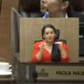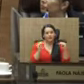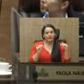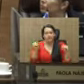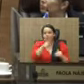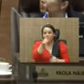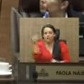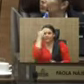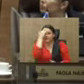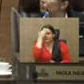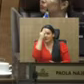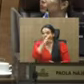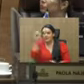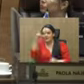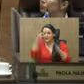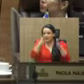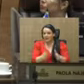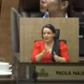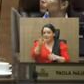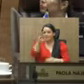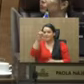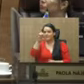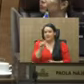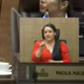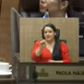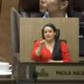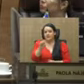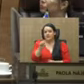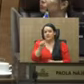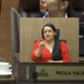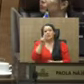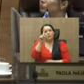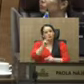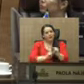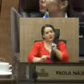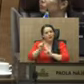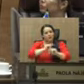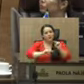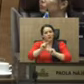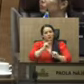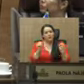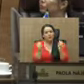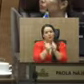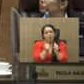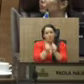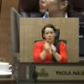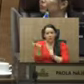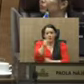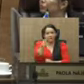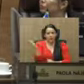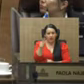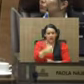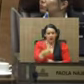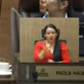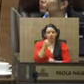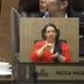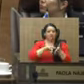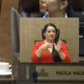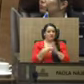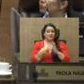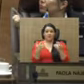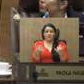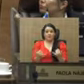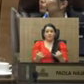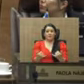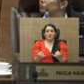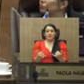¿Sabían ustedes, costarricenses, que el FES es una negociación con las partes? O sea, en estos